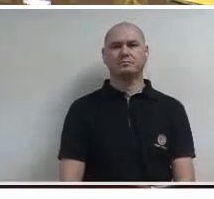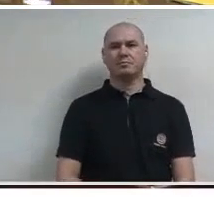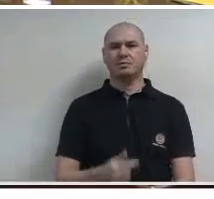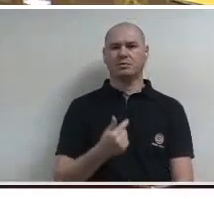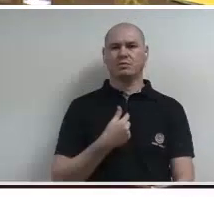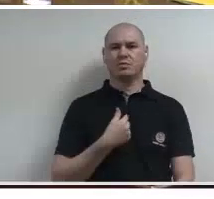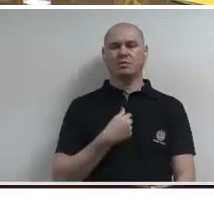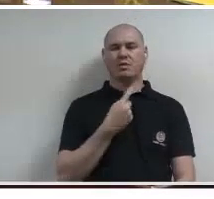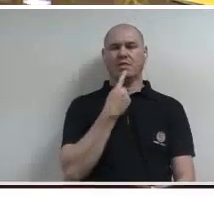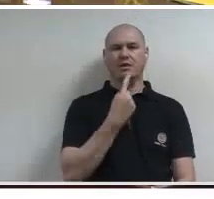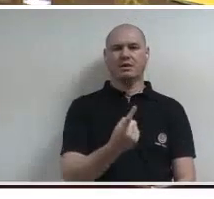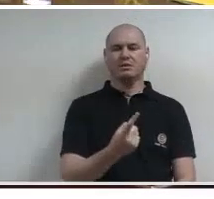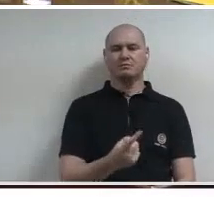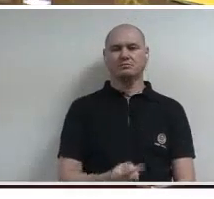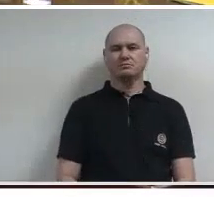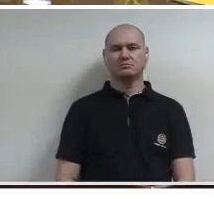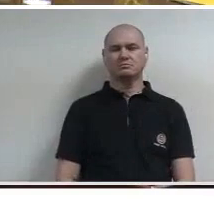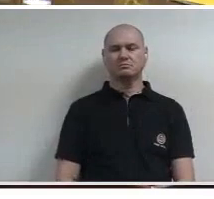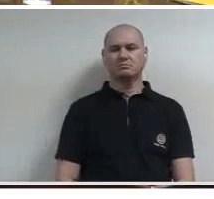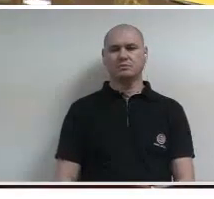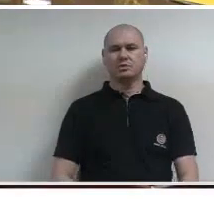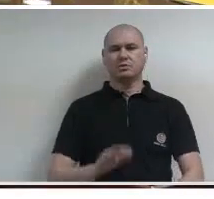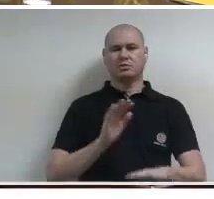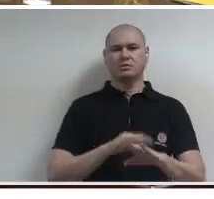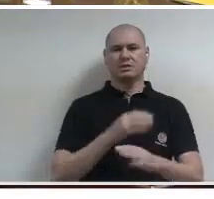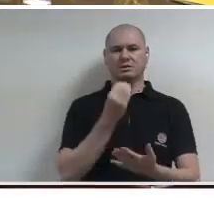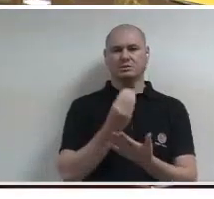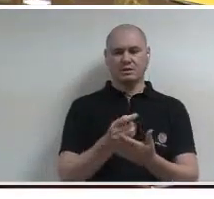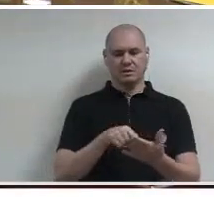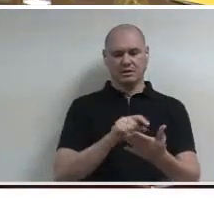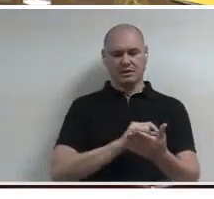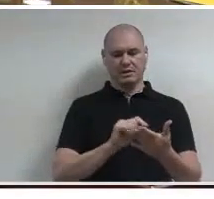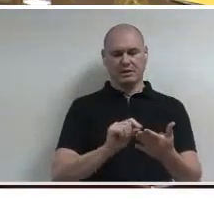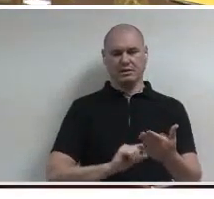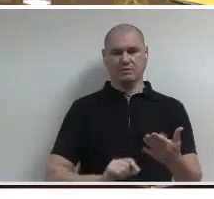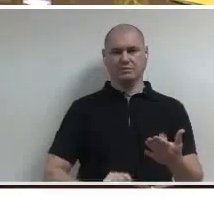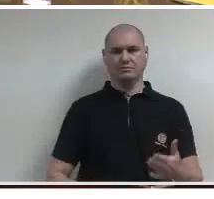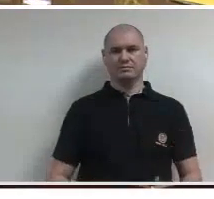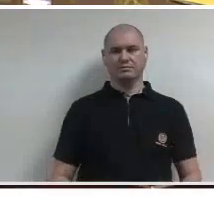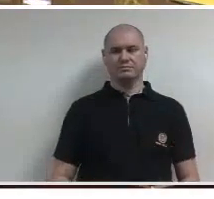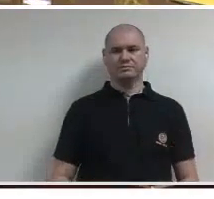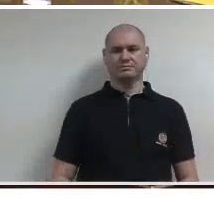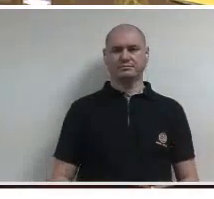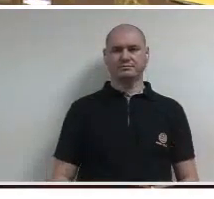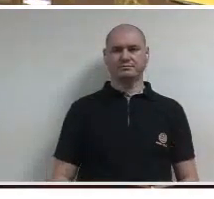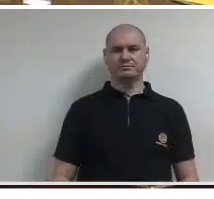oye, presidente, hay agua, ya, digo,